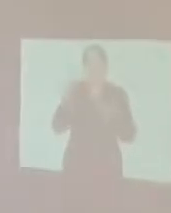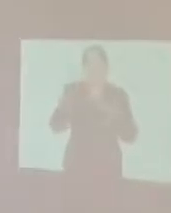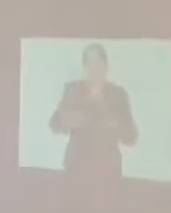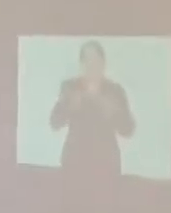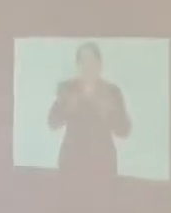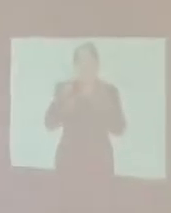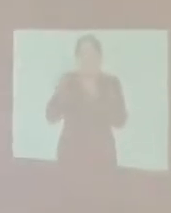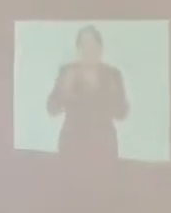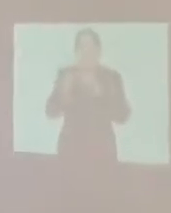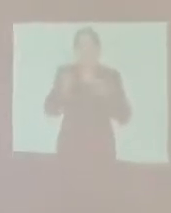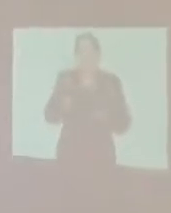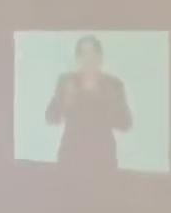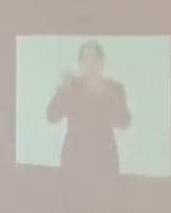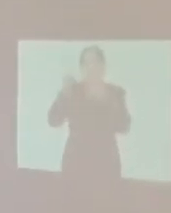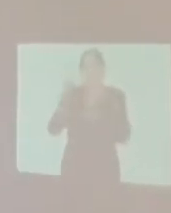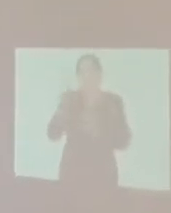gobierno,